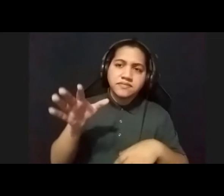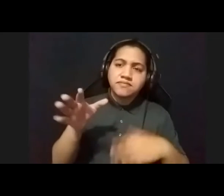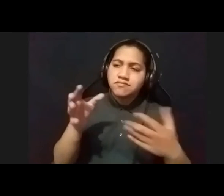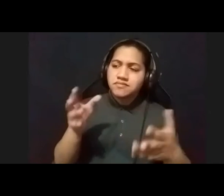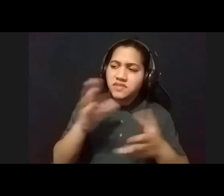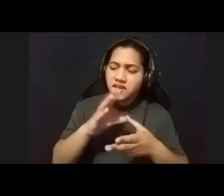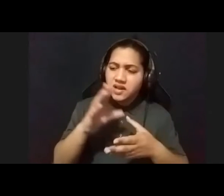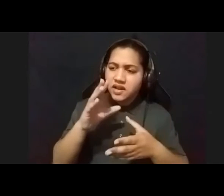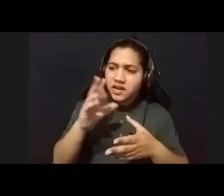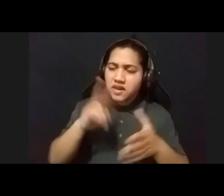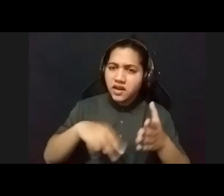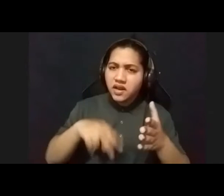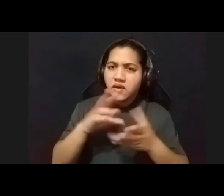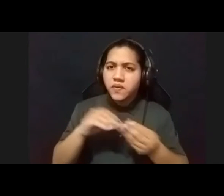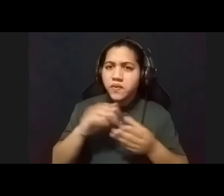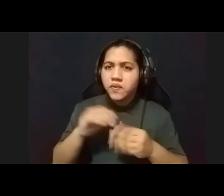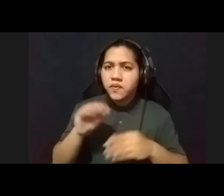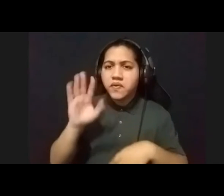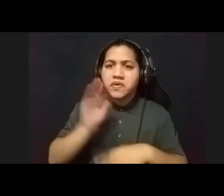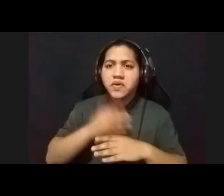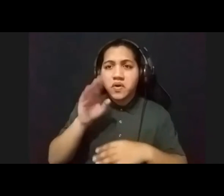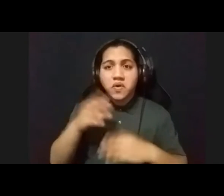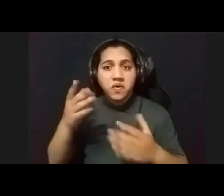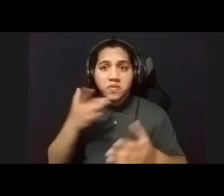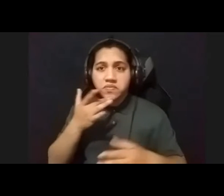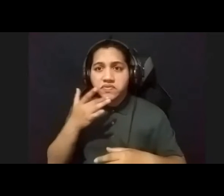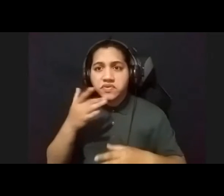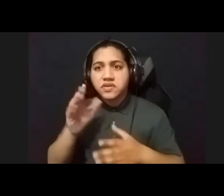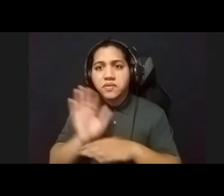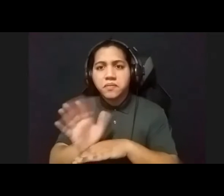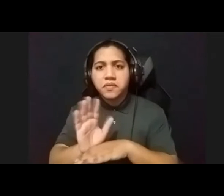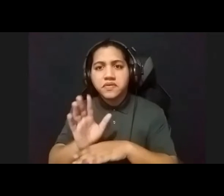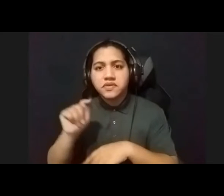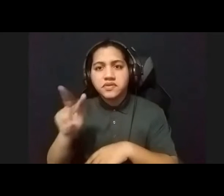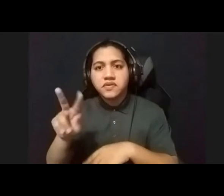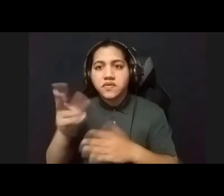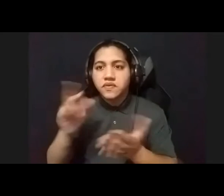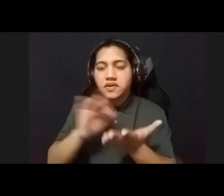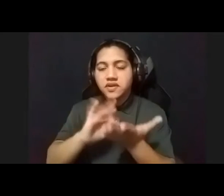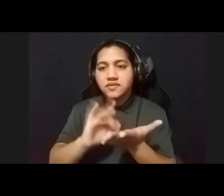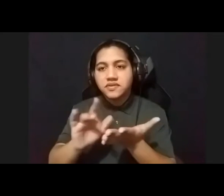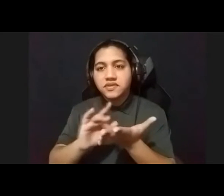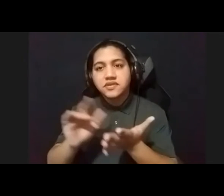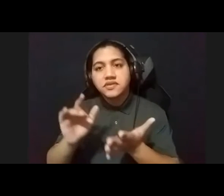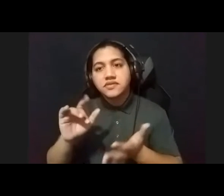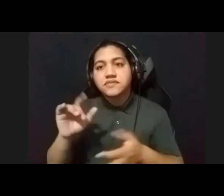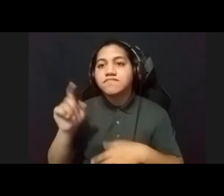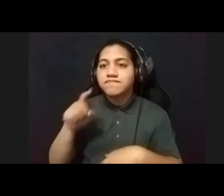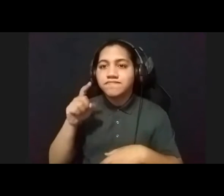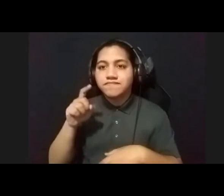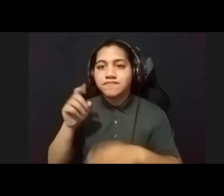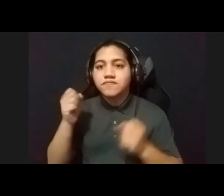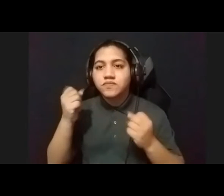cuentos a sus hijos o prefieren que vean una película en la televisión o en la tablet? Necesitamos muchas Tere